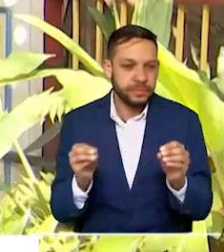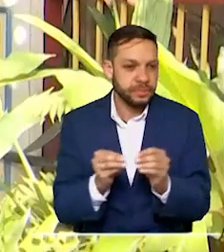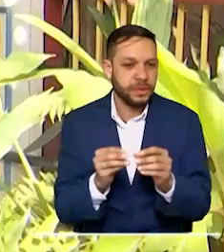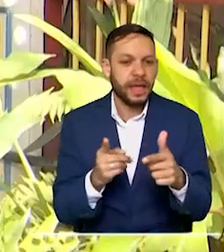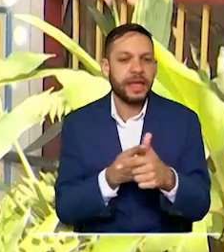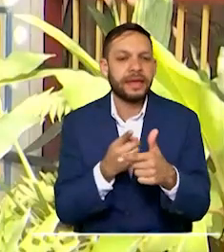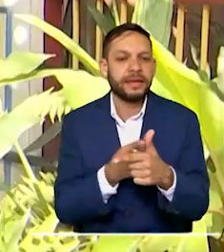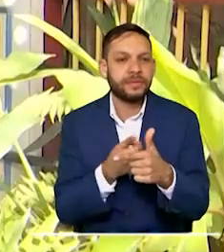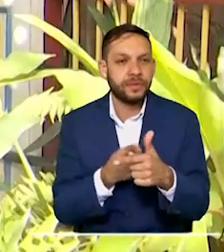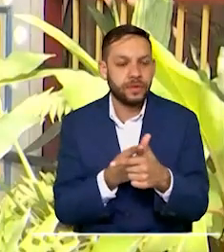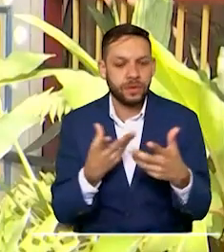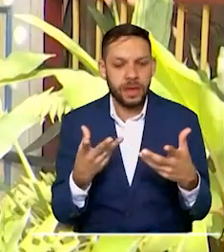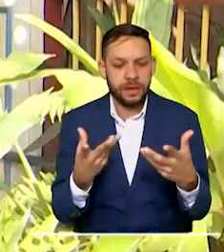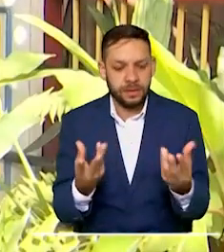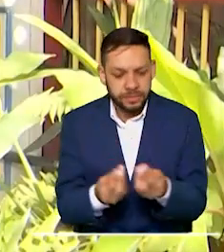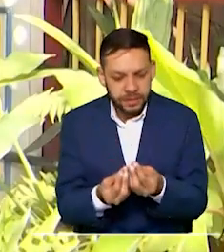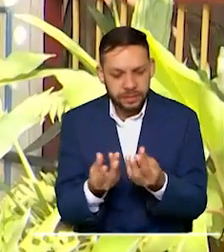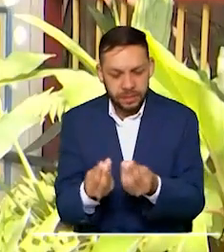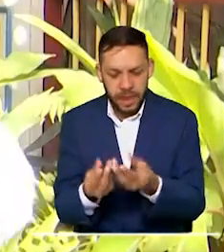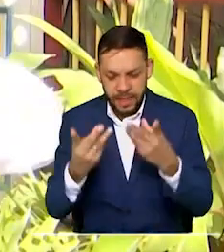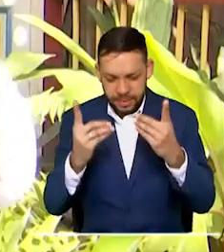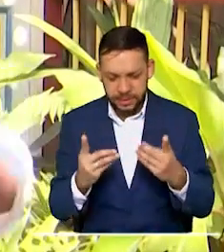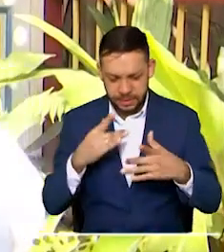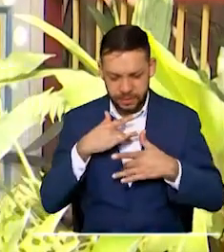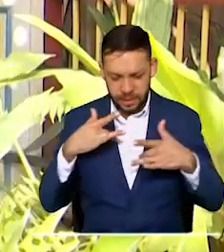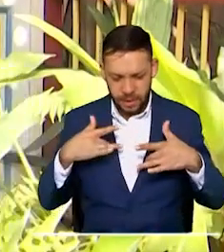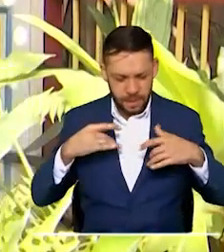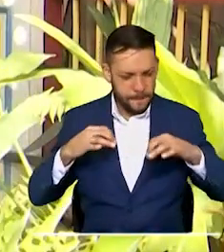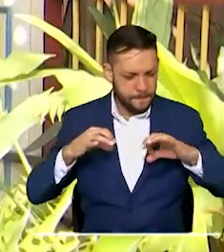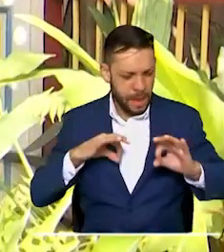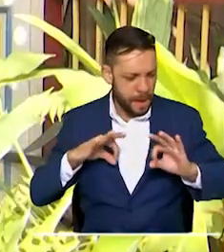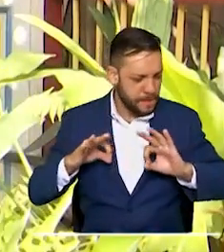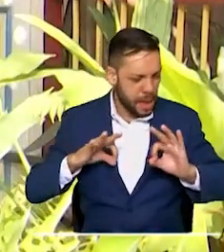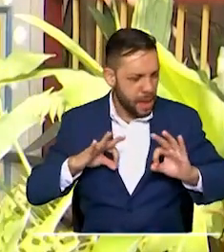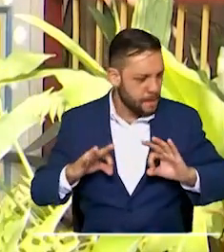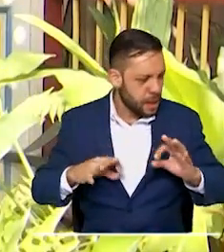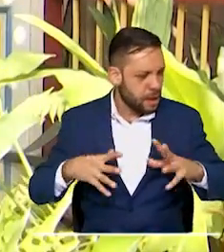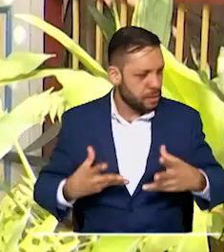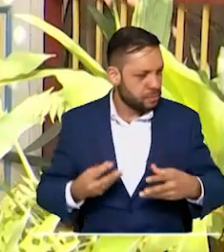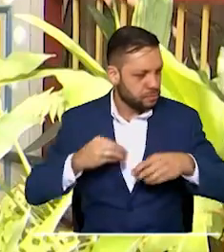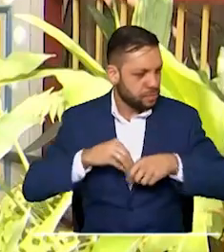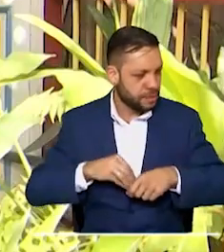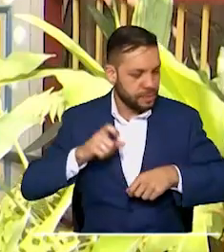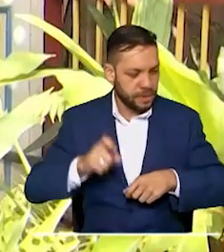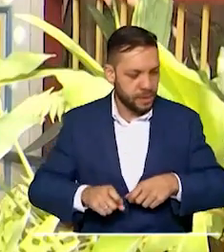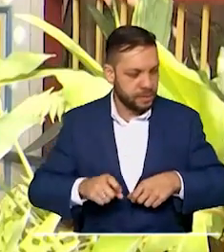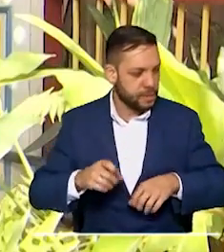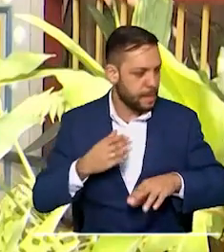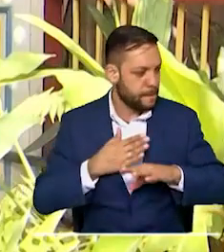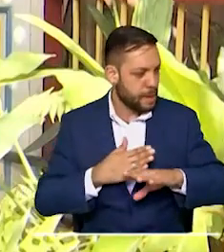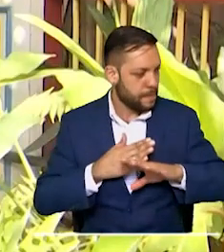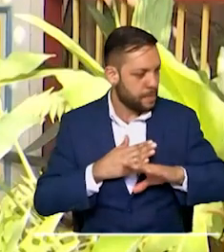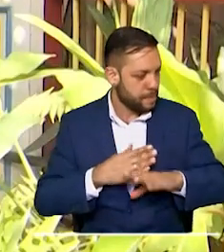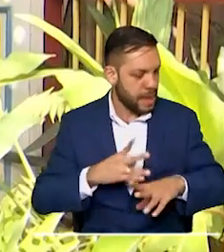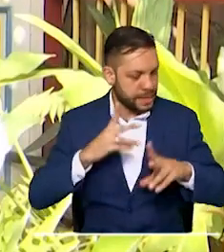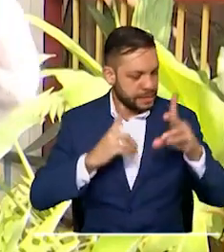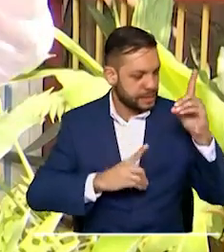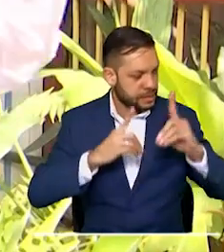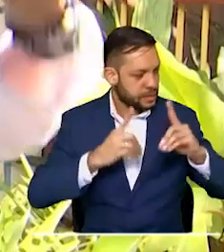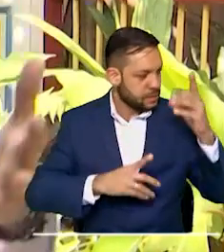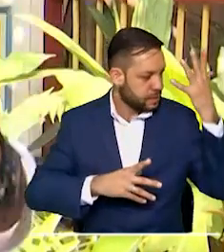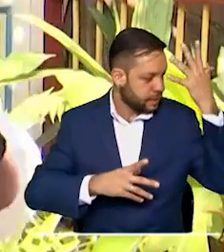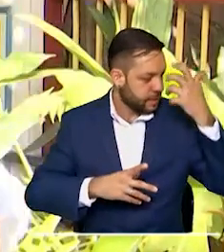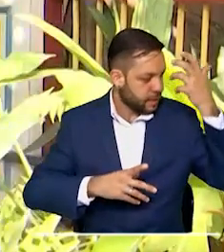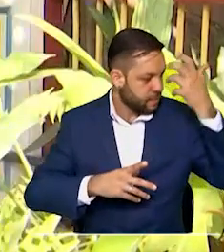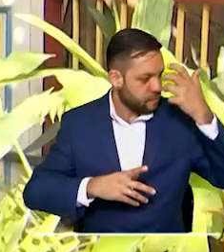al ocuparnos de esa salud, al ocuparnos de estos procesos que tenemos internamente, ir a tomarse exámenes de